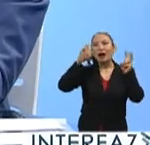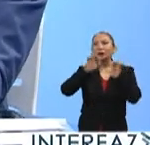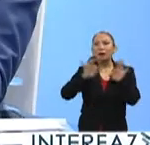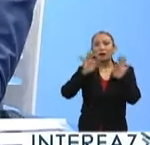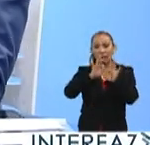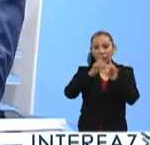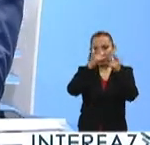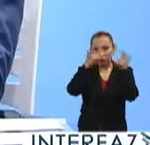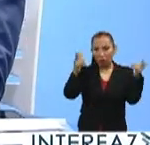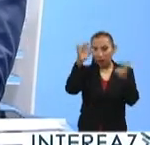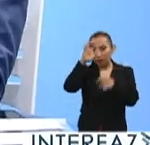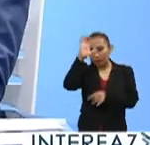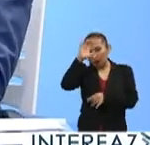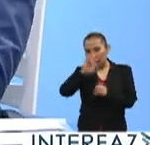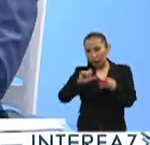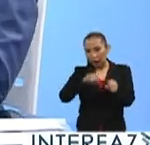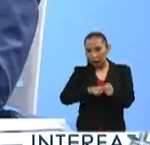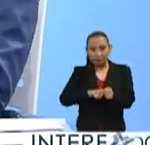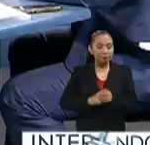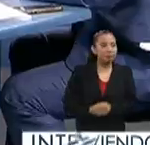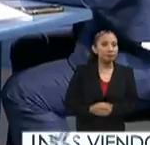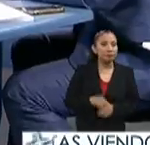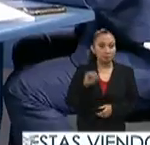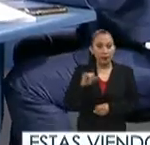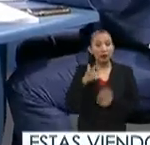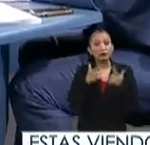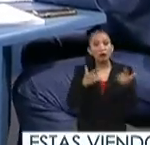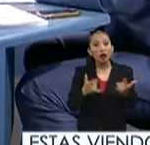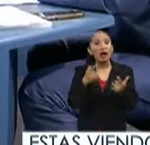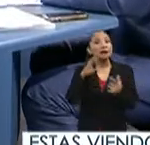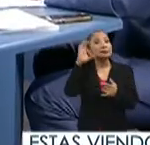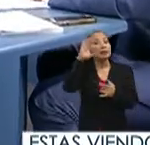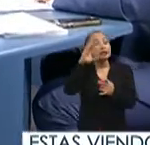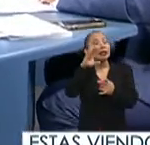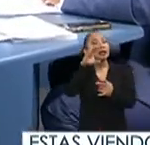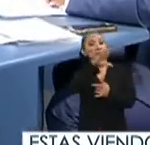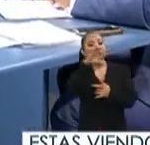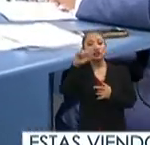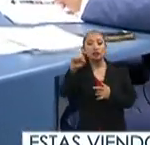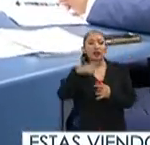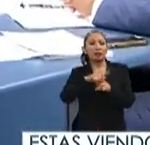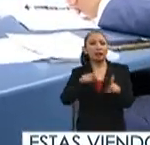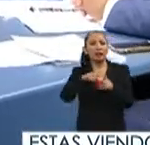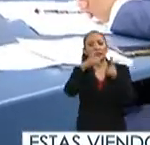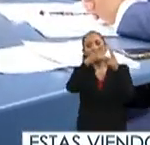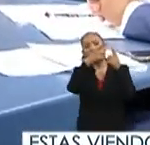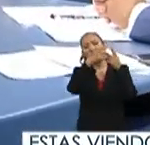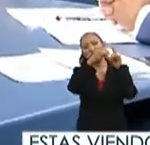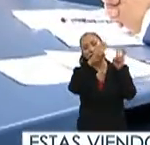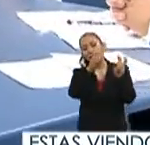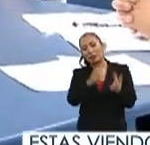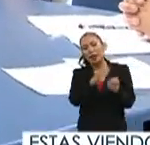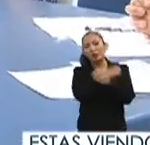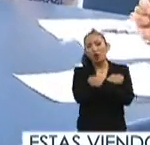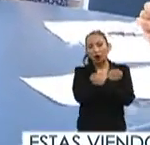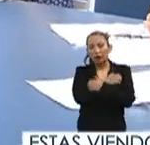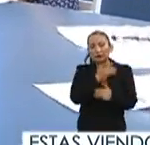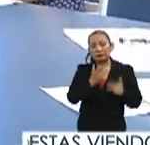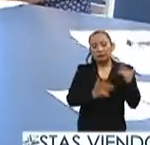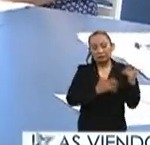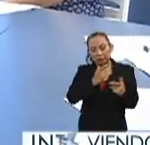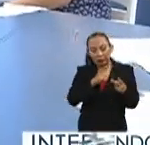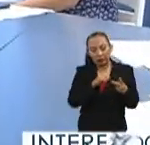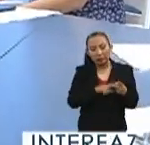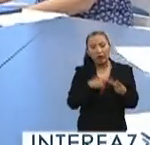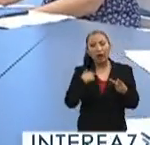sobre historia y ciencias sociales. Historia, ciencias sociales y además temas tan variados y tan amplios como educación